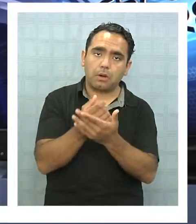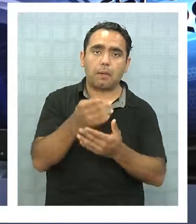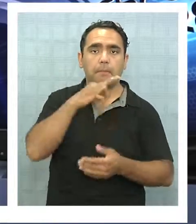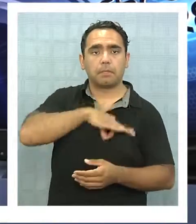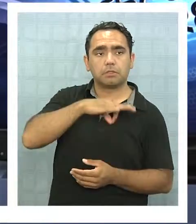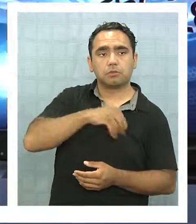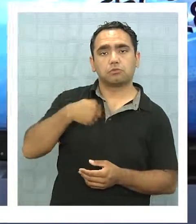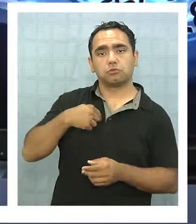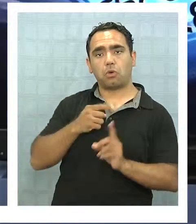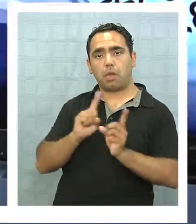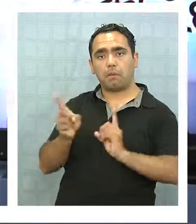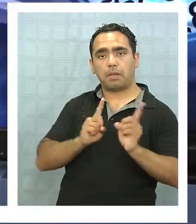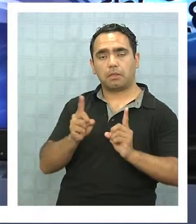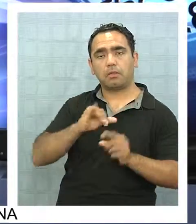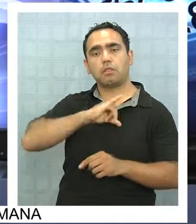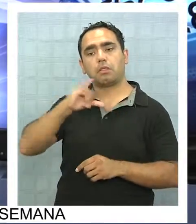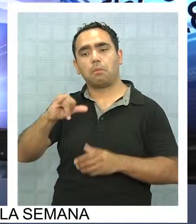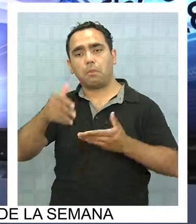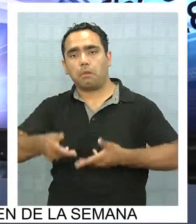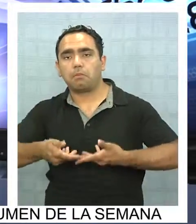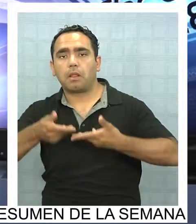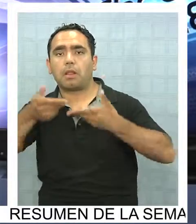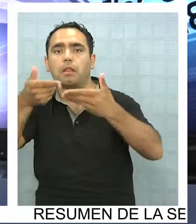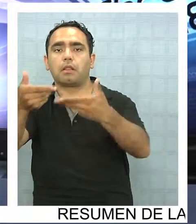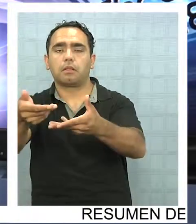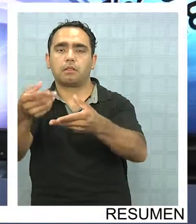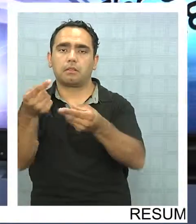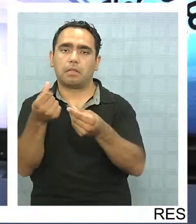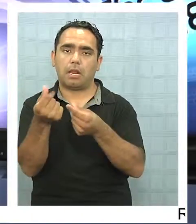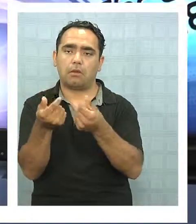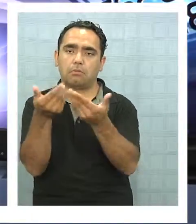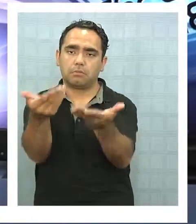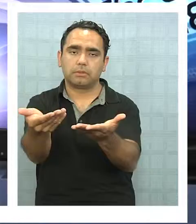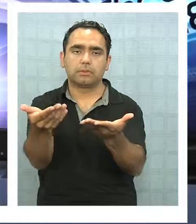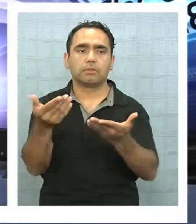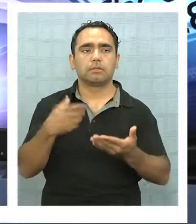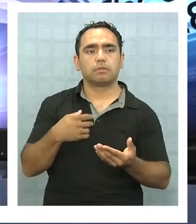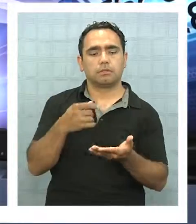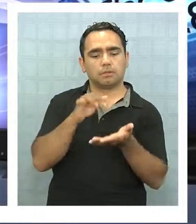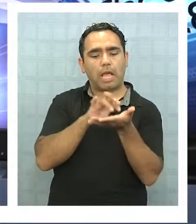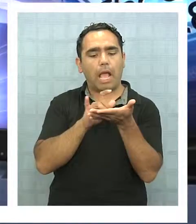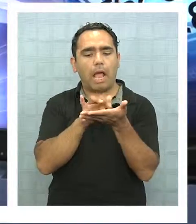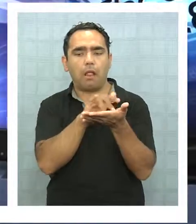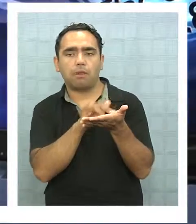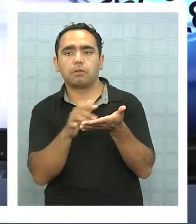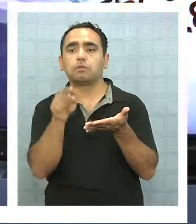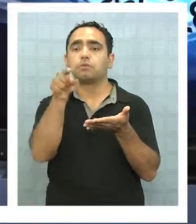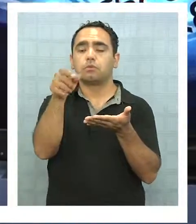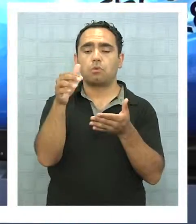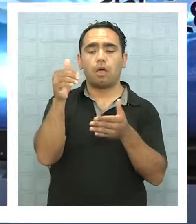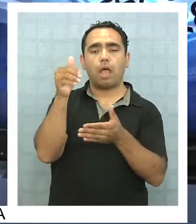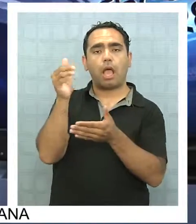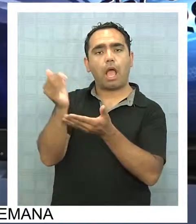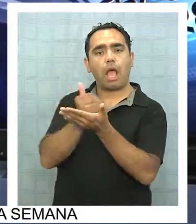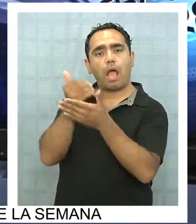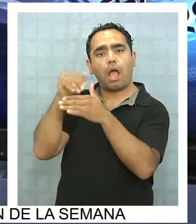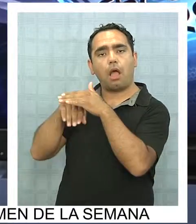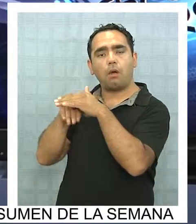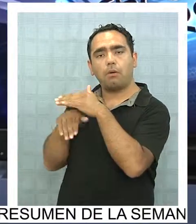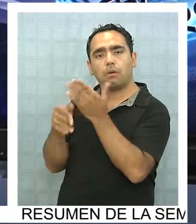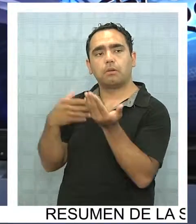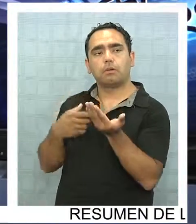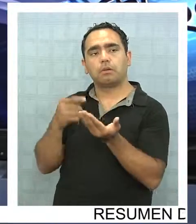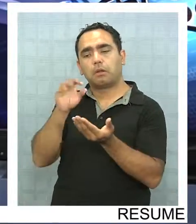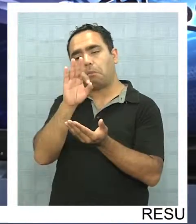la administro y después le devuelvo el dinero, en fin. Y hacen cálculos que si usted ahorra a tal tasa puede obtener